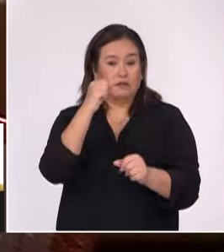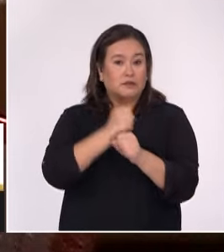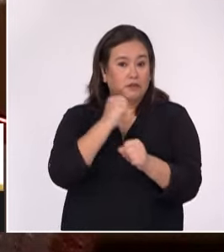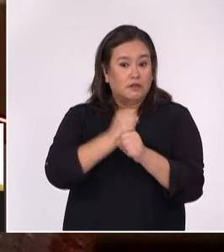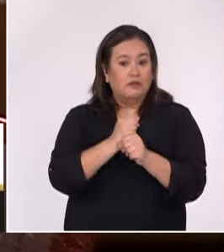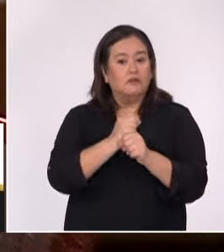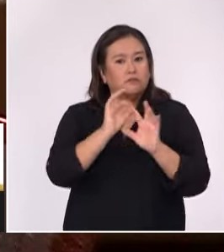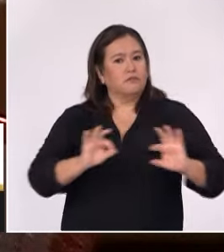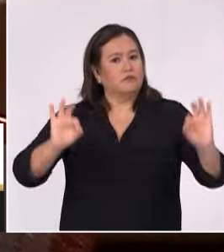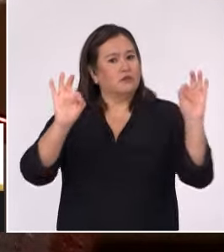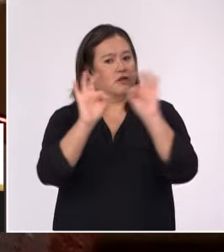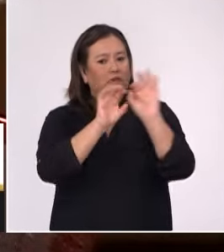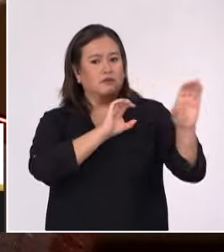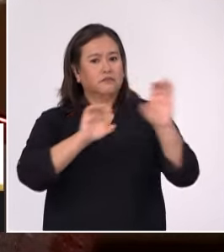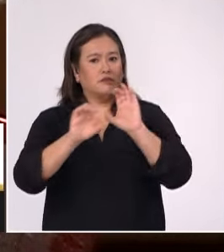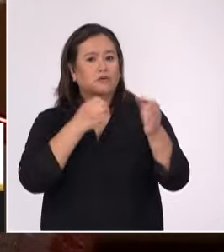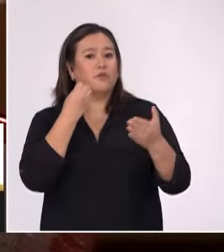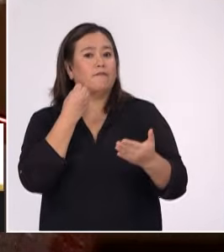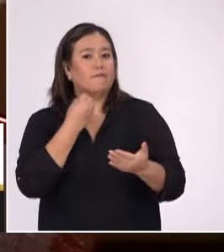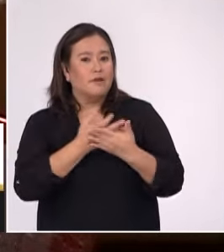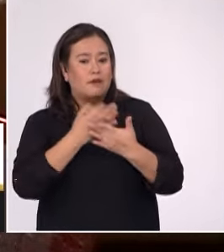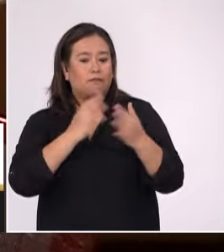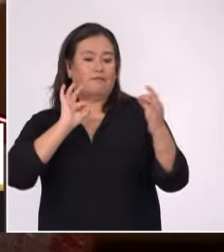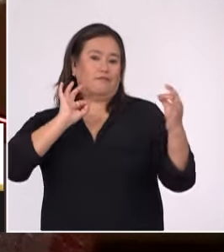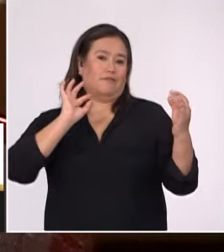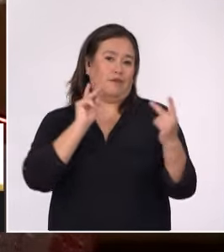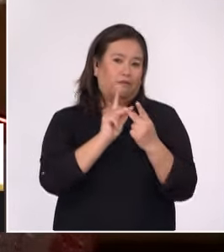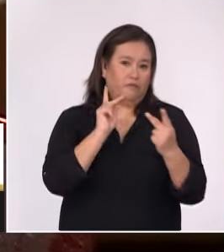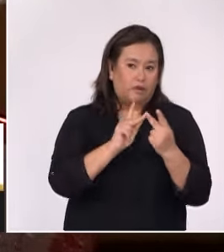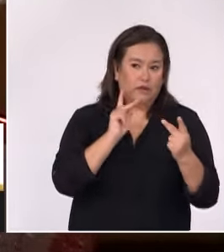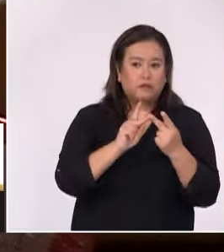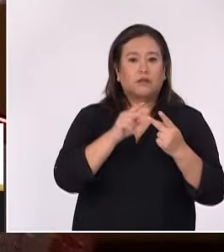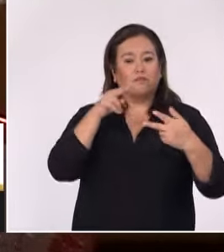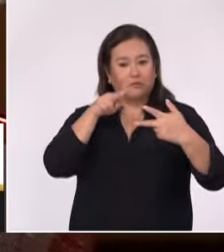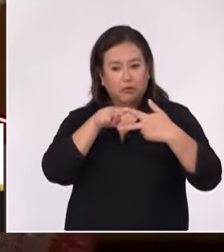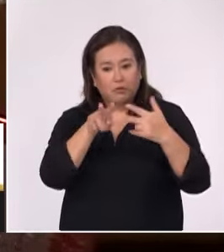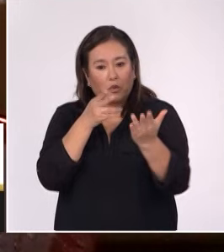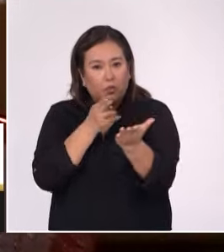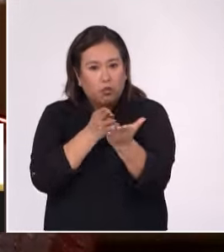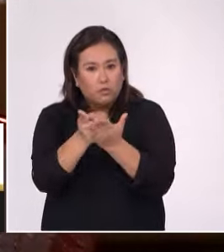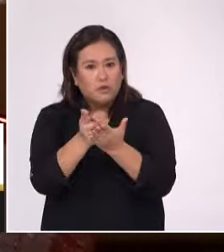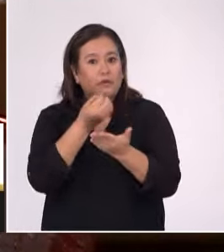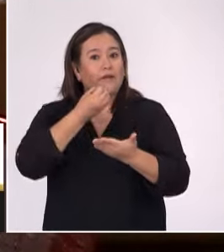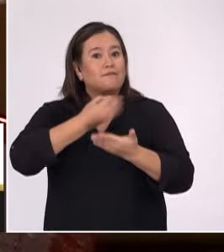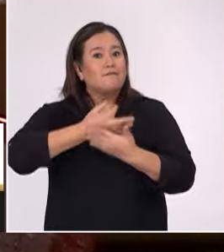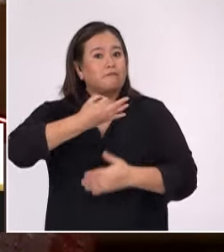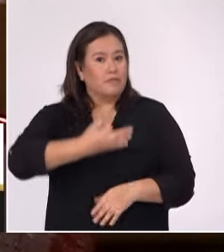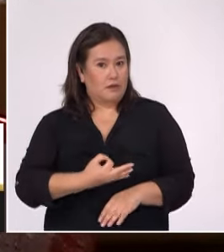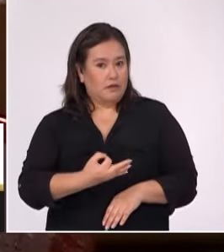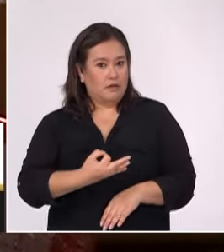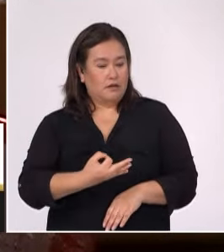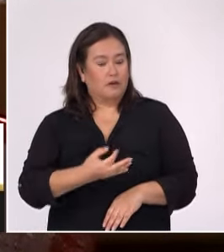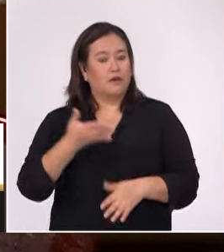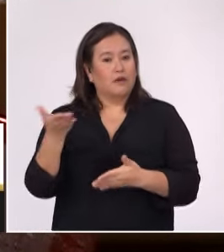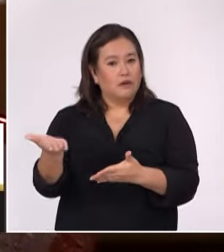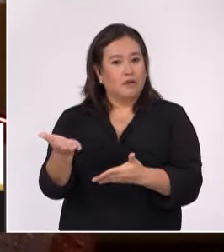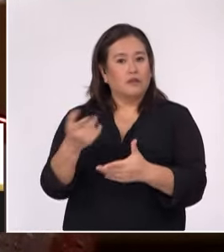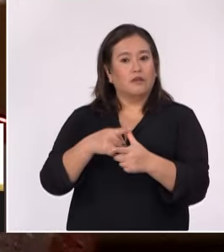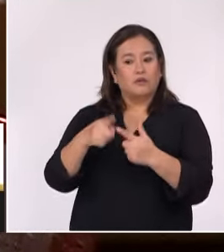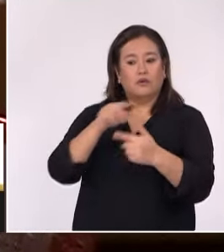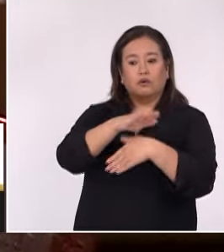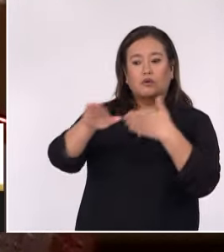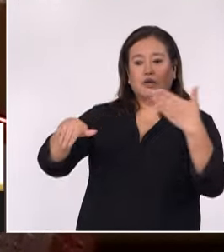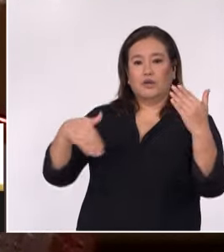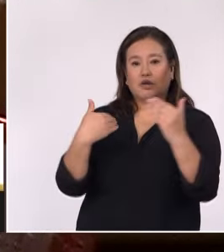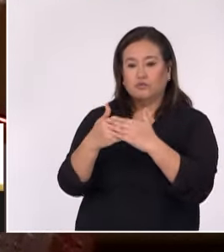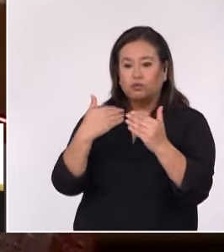manera eficiente, eficaz, oportuna, transparente y con calidad. Estos, que son principios